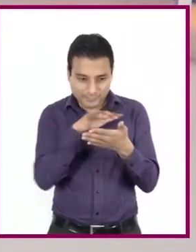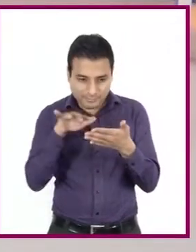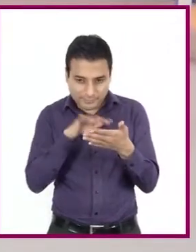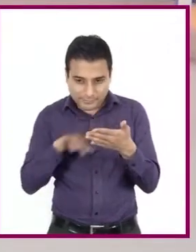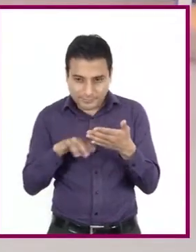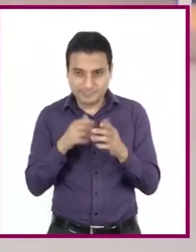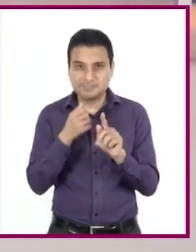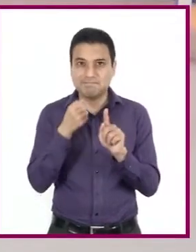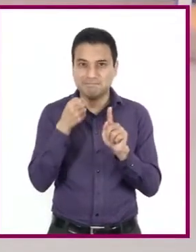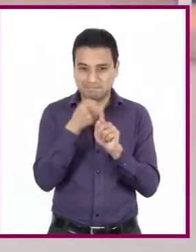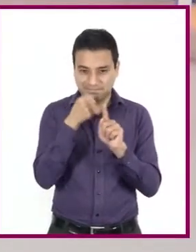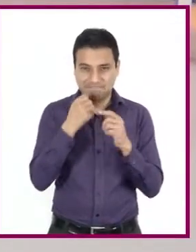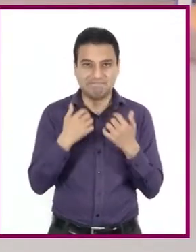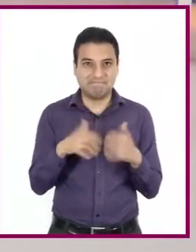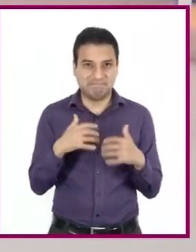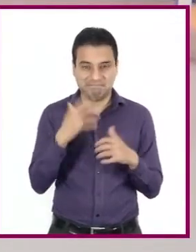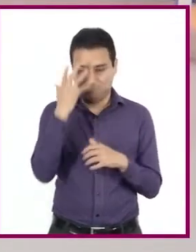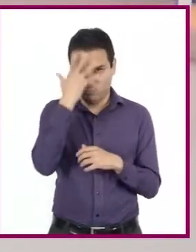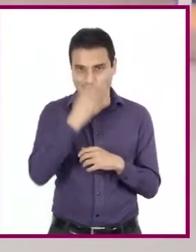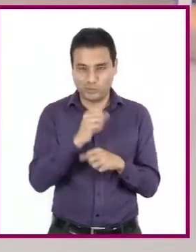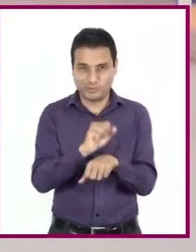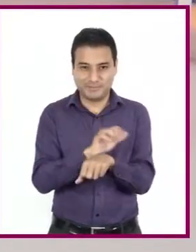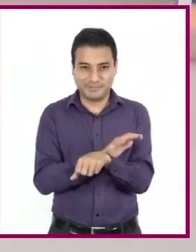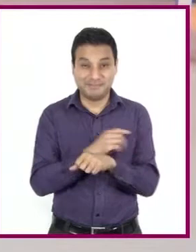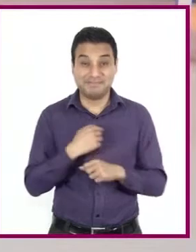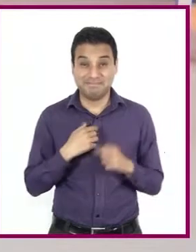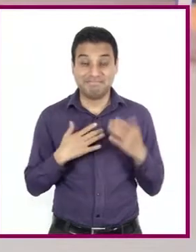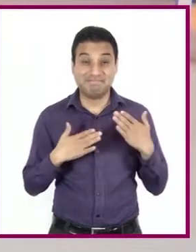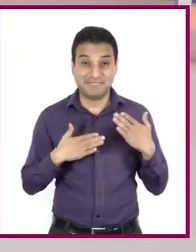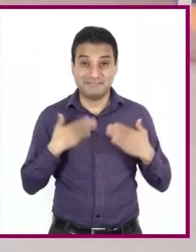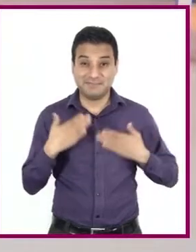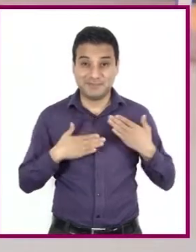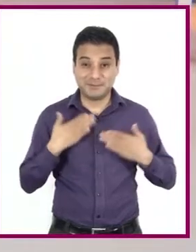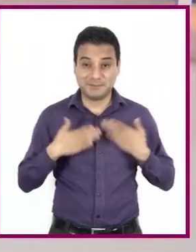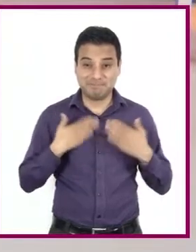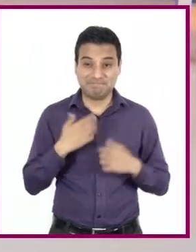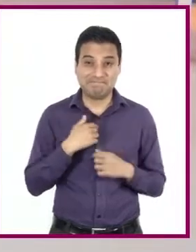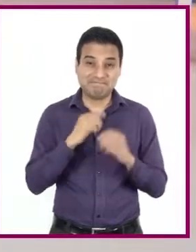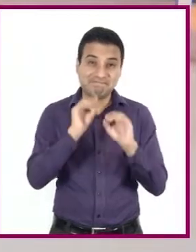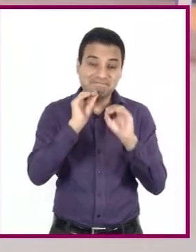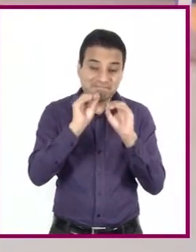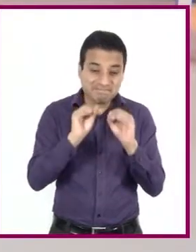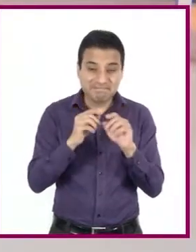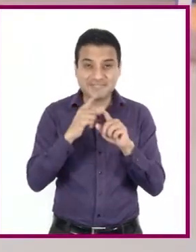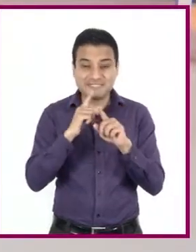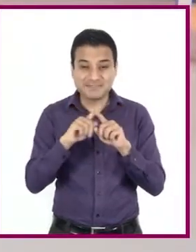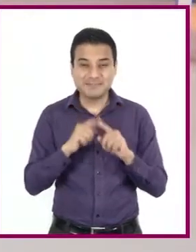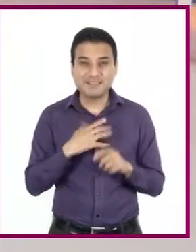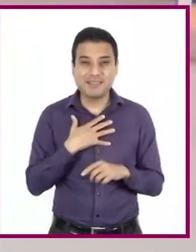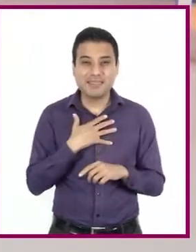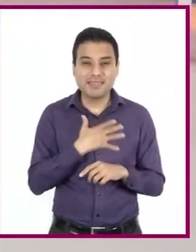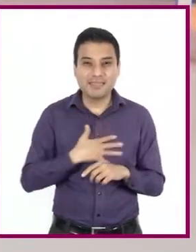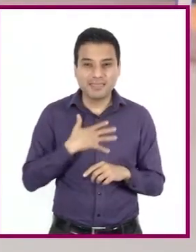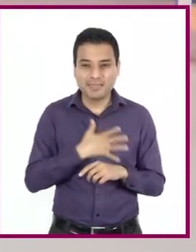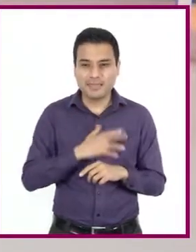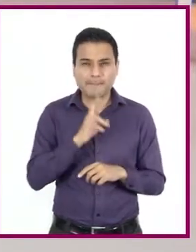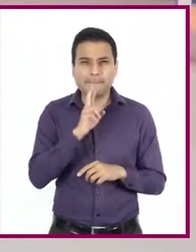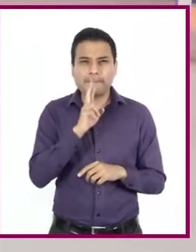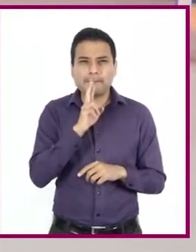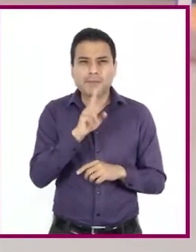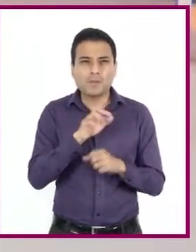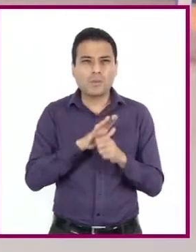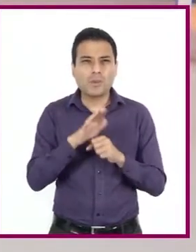emocionante e impresionante. Me divertí mucho viendo los mensajes de diferentes maneras, pero no sé cuál sea la mejor